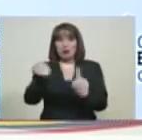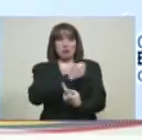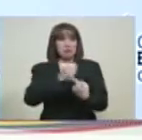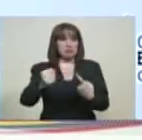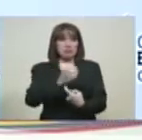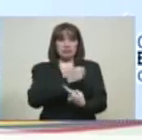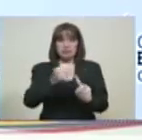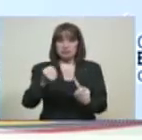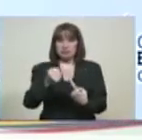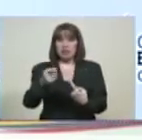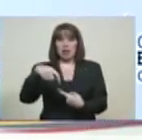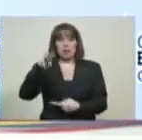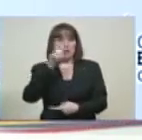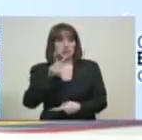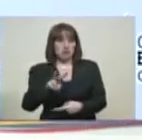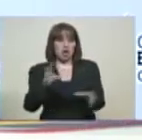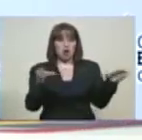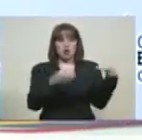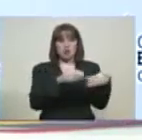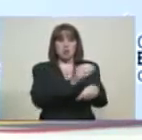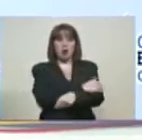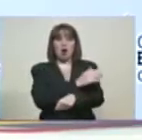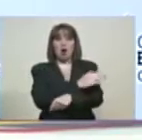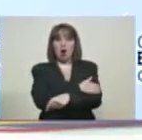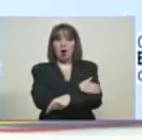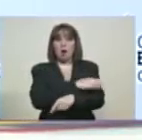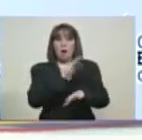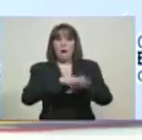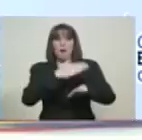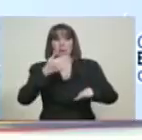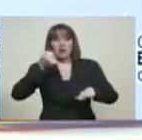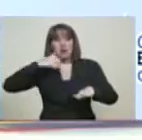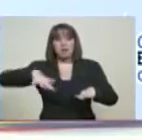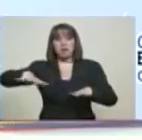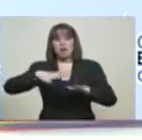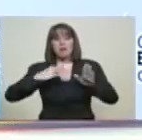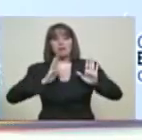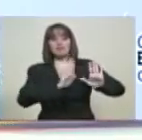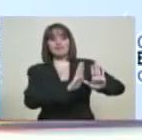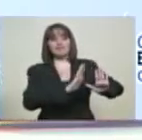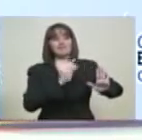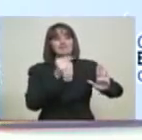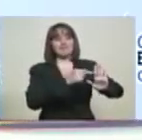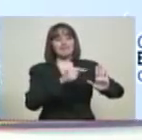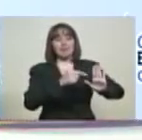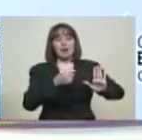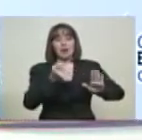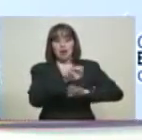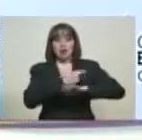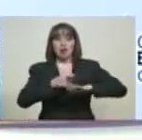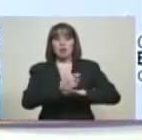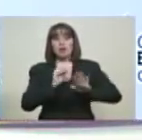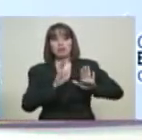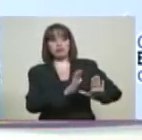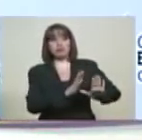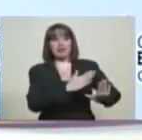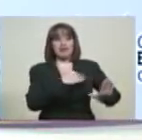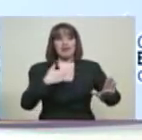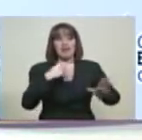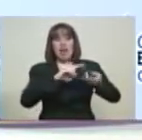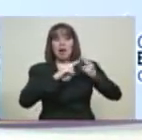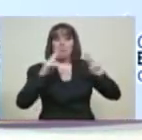quieran algunos factores de la derecha no es porque el pueblo no lo permite porque el gobierno no lo permite es porque la gente quiere paz